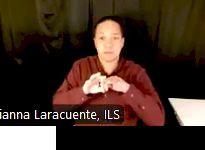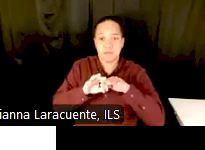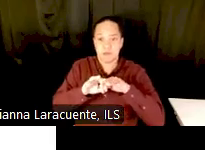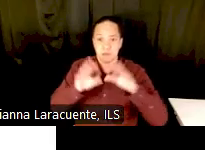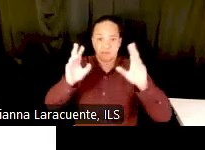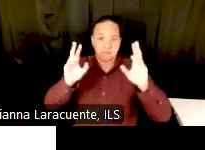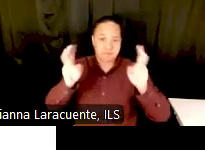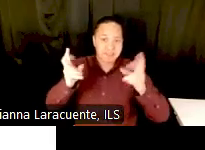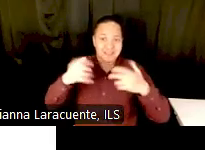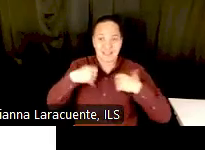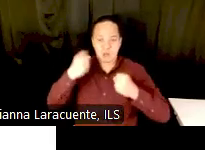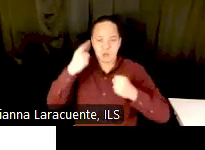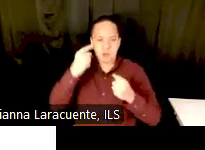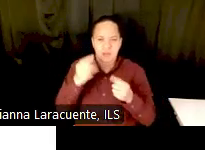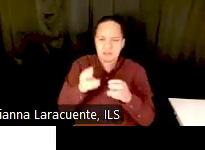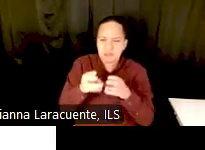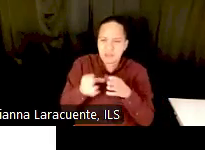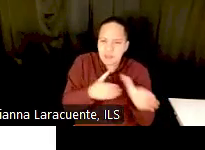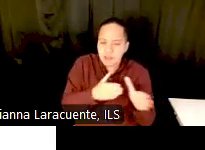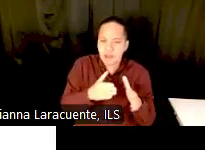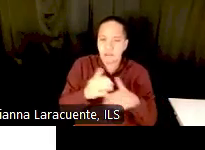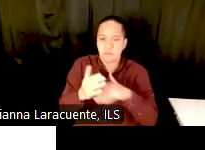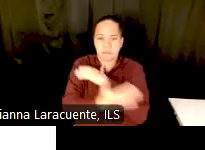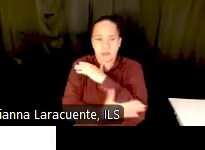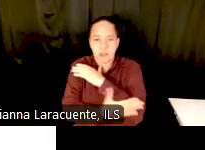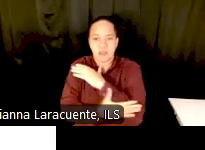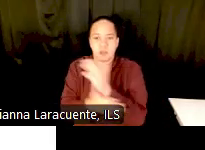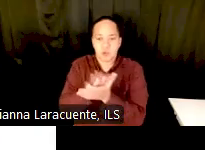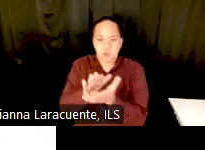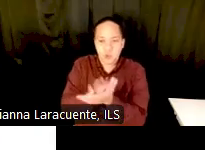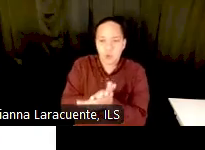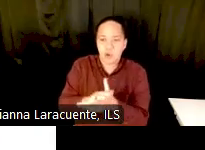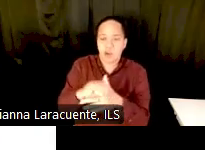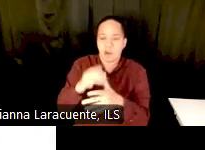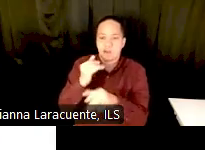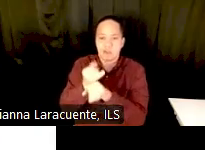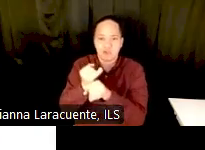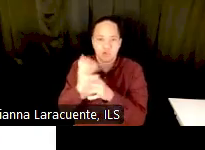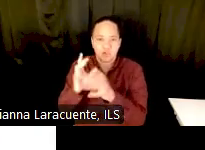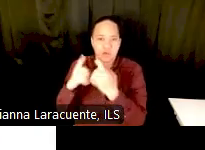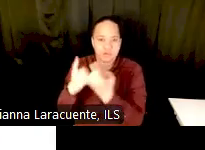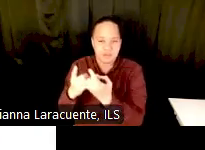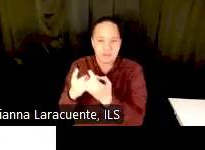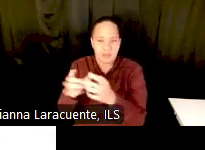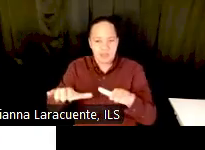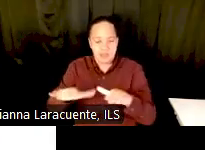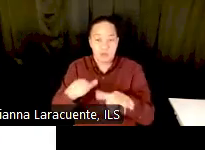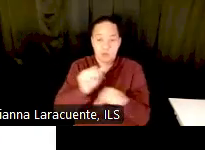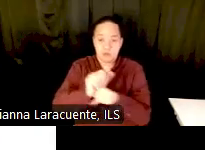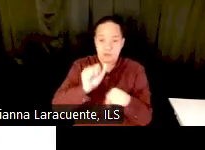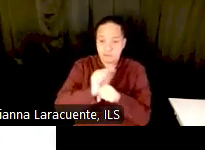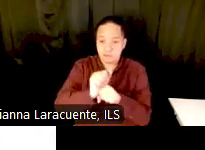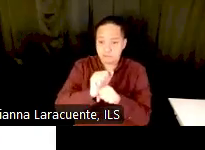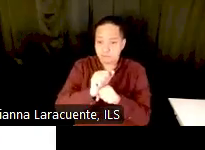que hablar de qué estrategias como país, como escuela, como institución, como departamento, hacemos con nuestro personal de escuela.